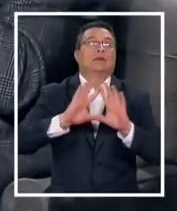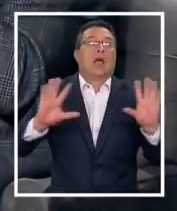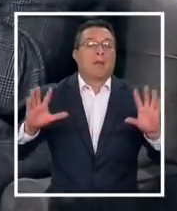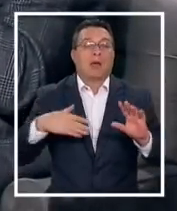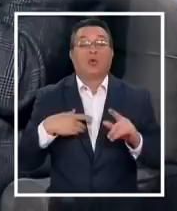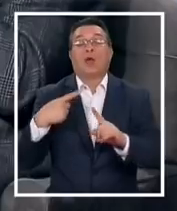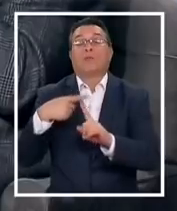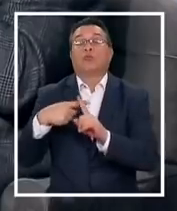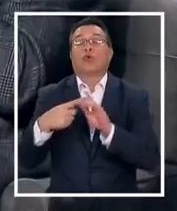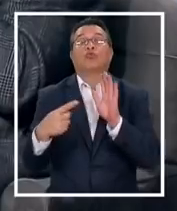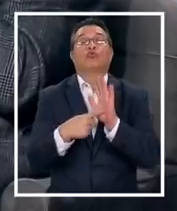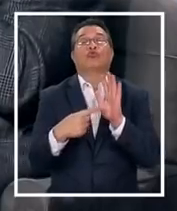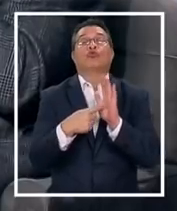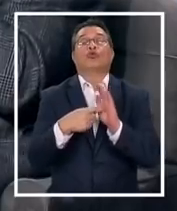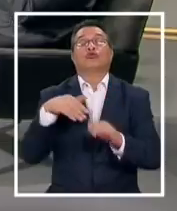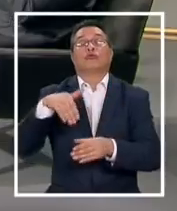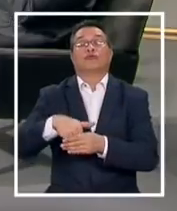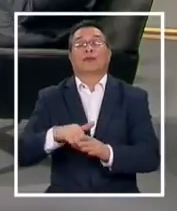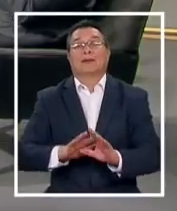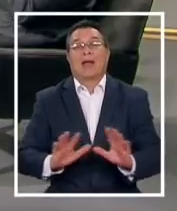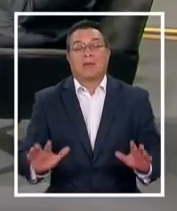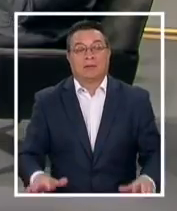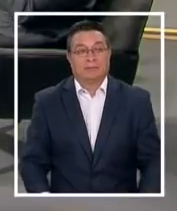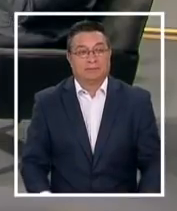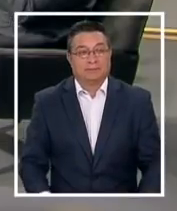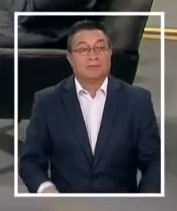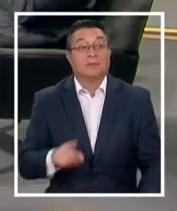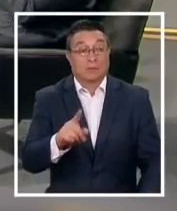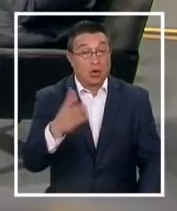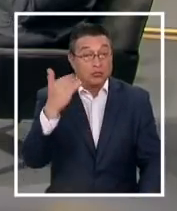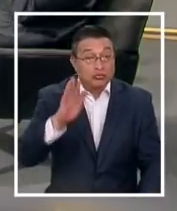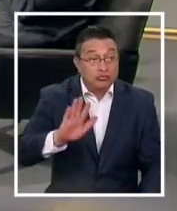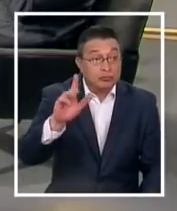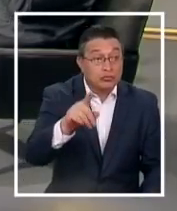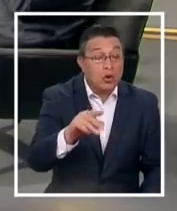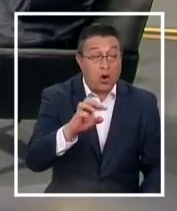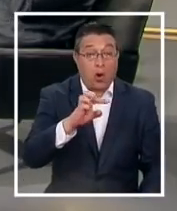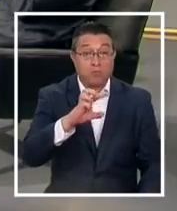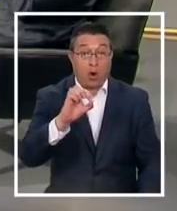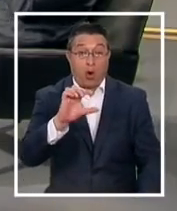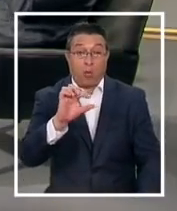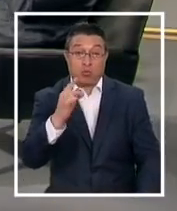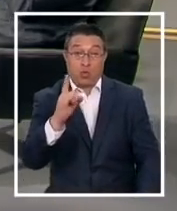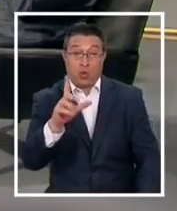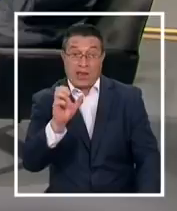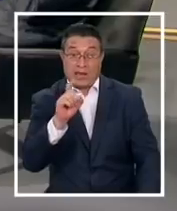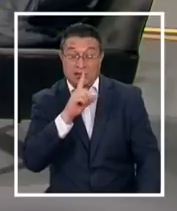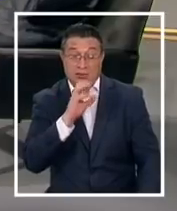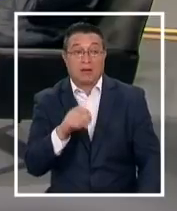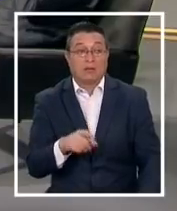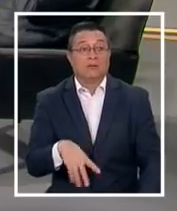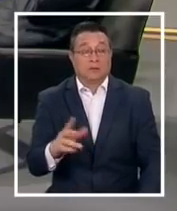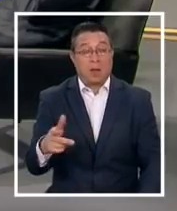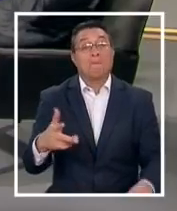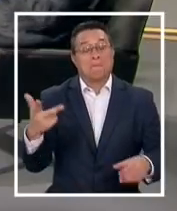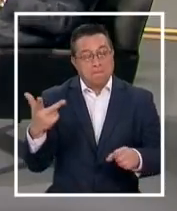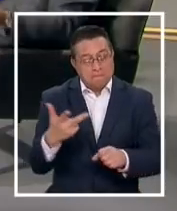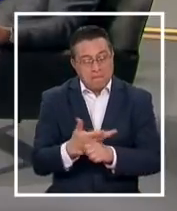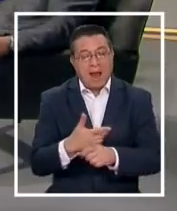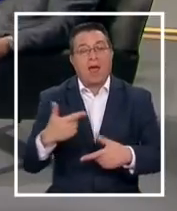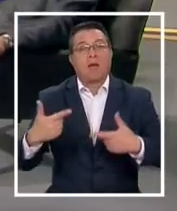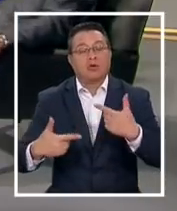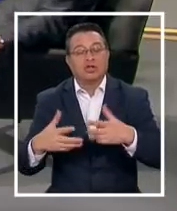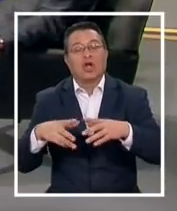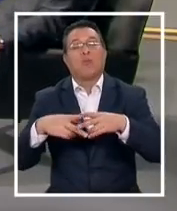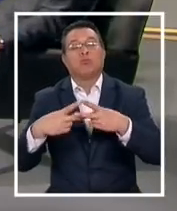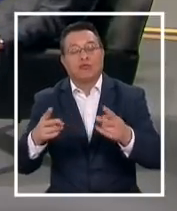buscando es sumar puntos en un año electoral. Sebastián de Polo está viendo la palabra, ¿es populista? O sea, da la impresión de que ningún candidato... Es una mala política pública, si estamos de acuerdo con